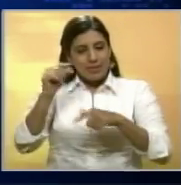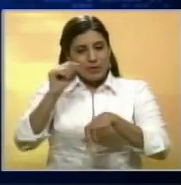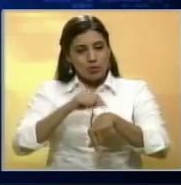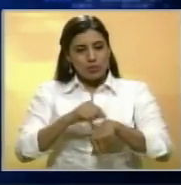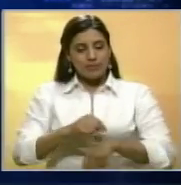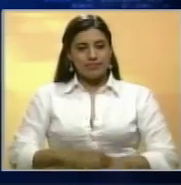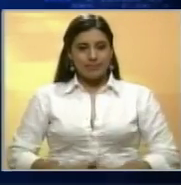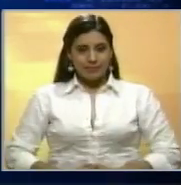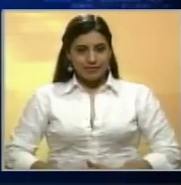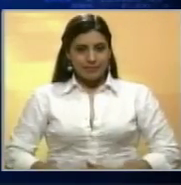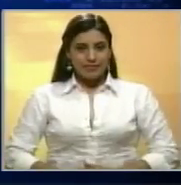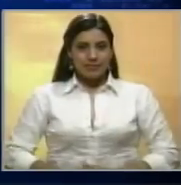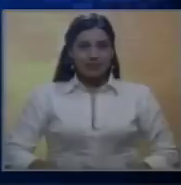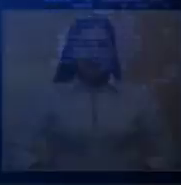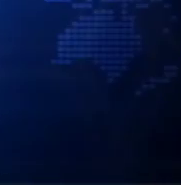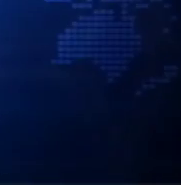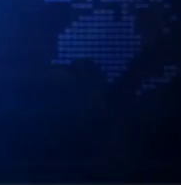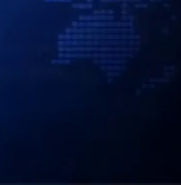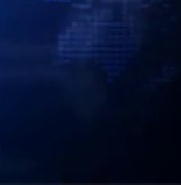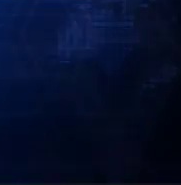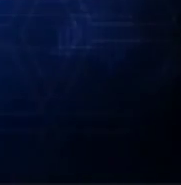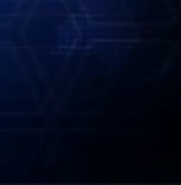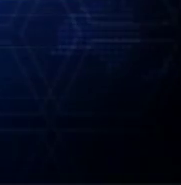breve. Ya venimos.